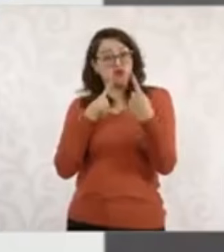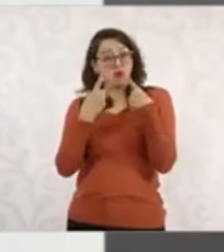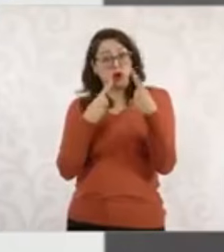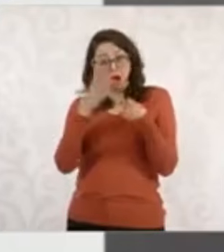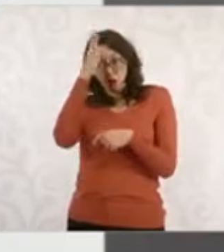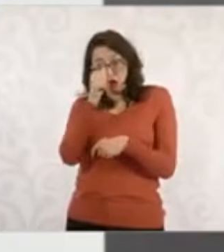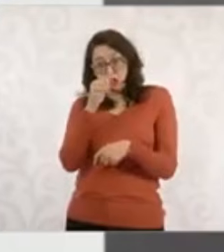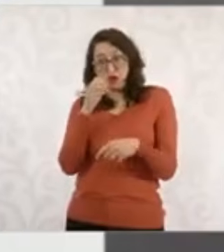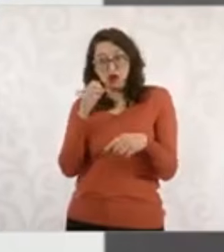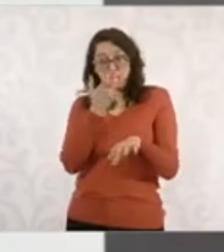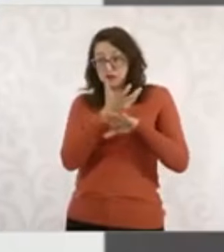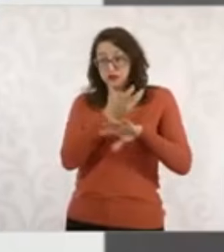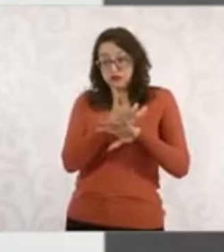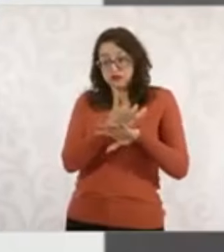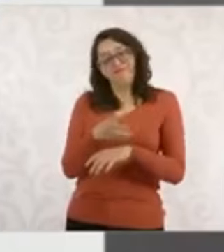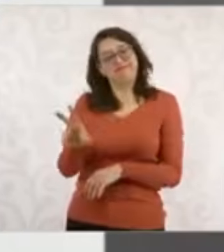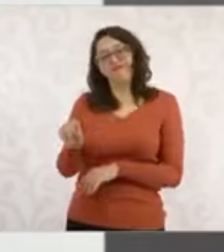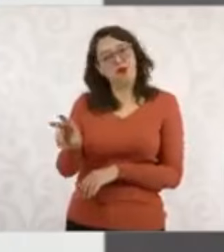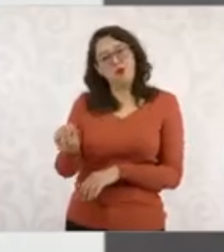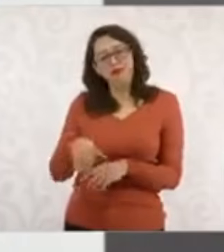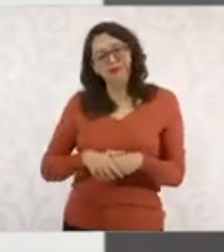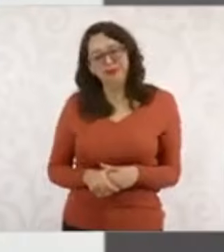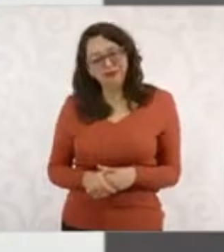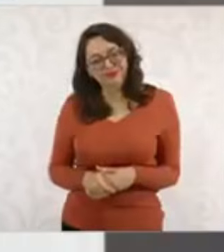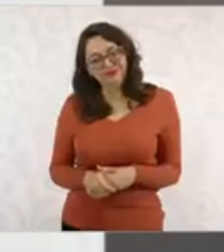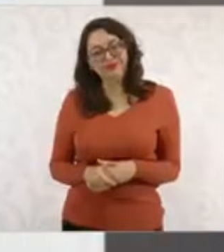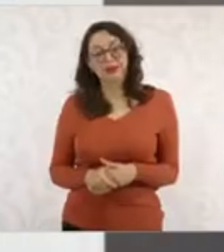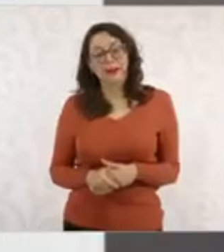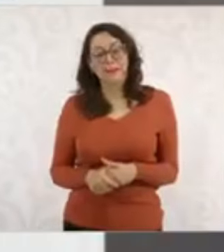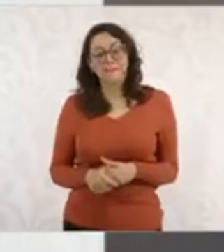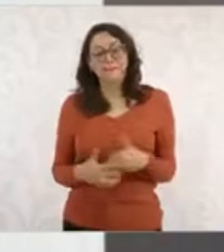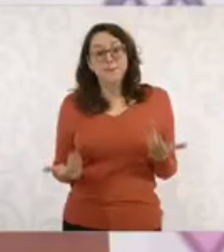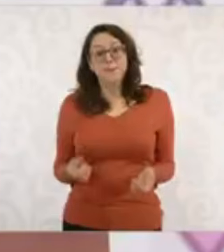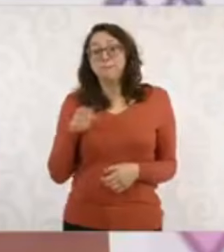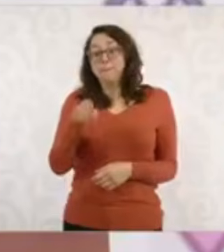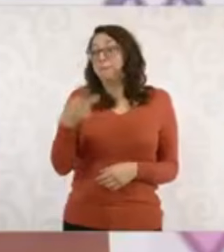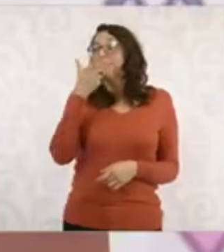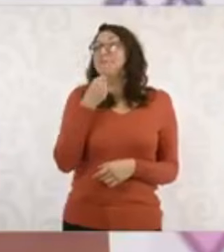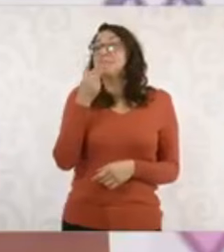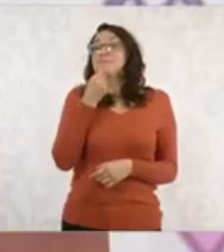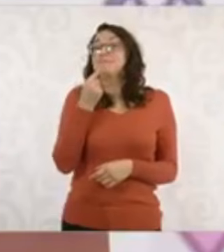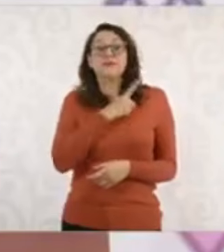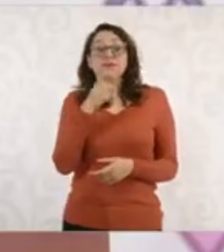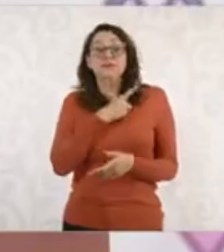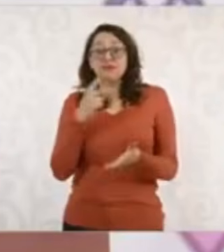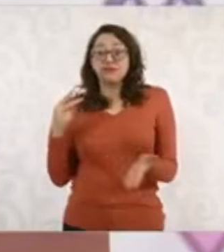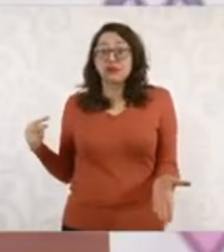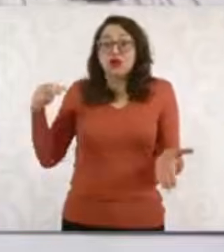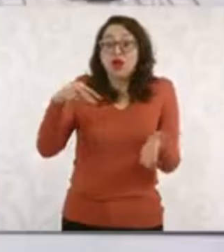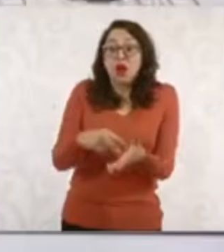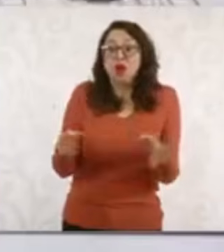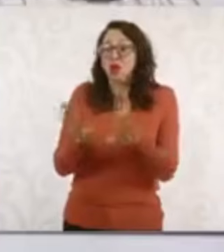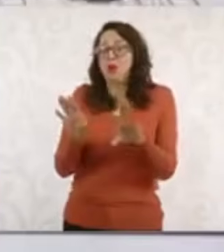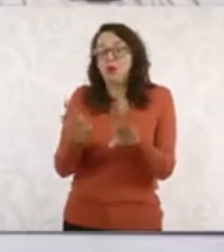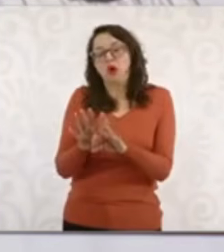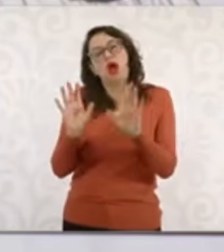no. Ahora, ¿cómo fue exactamente que se entregó? Pues ya el detalle no lo